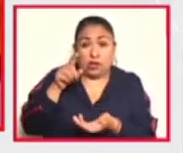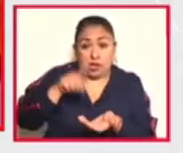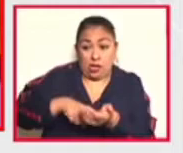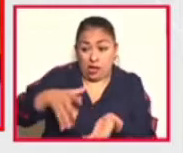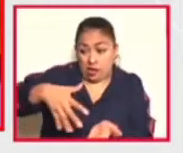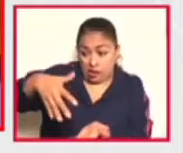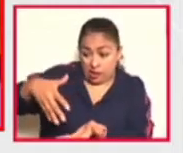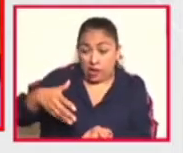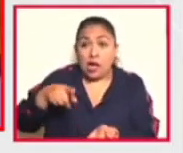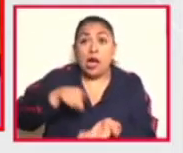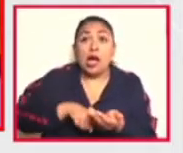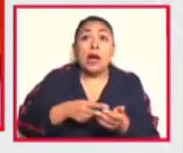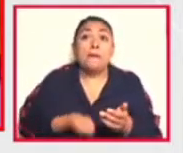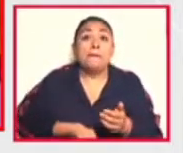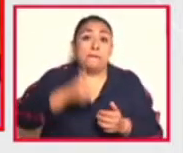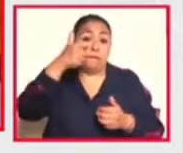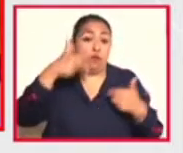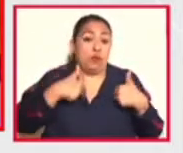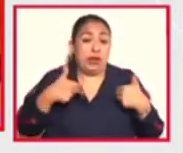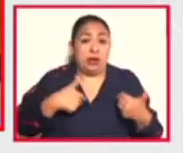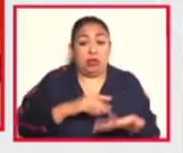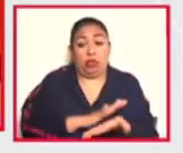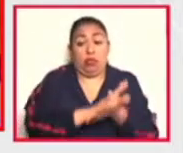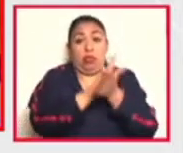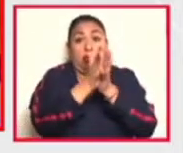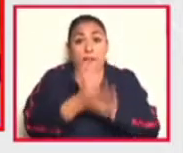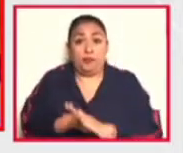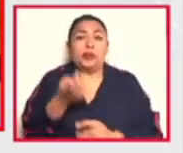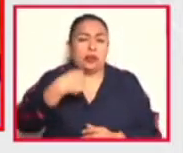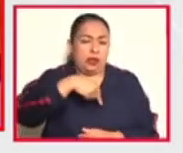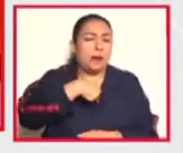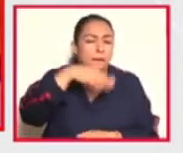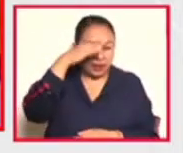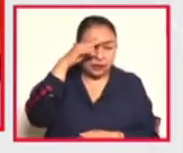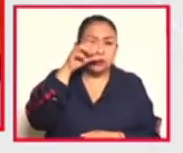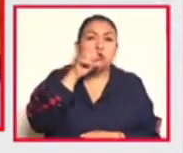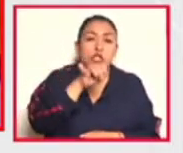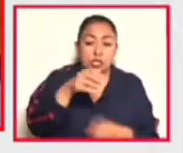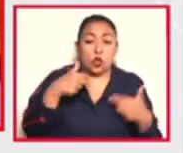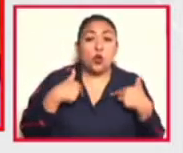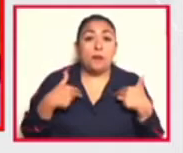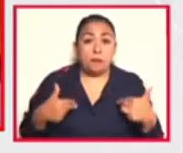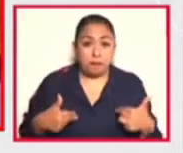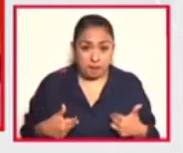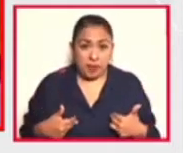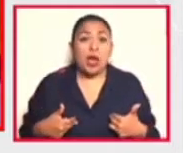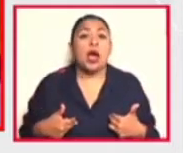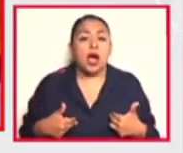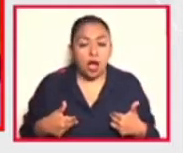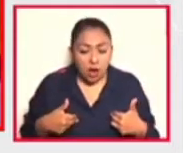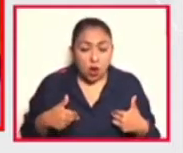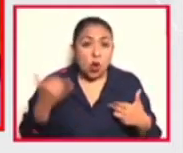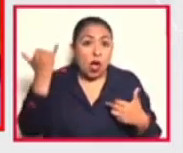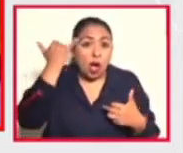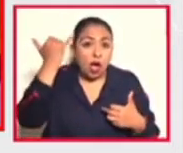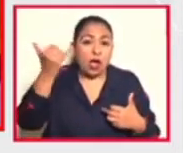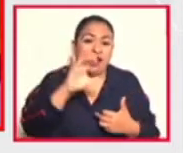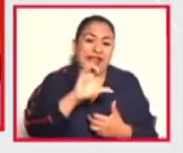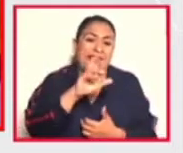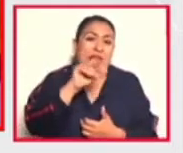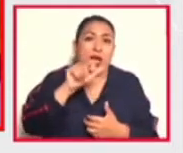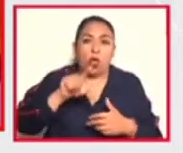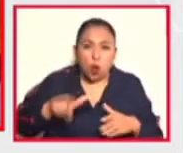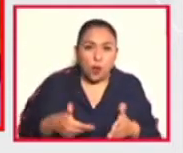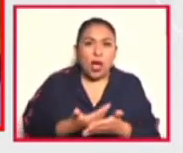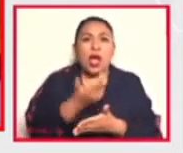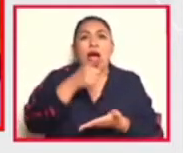se creó la humanidad. Entonces sí, estamos pensando de que el ser humano fue creado dentro de la muerte, ya